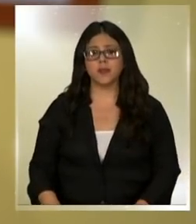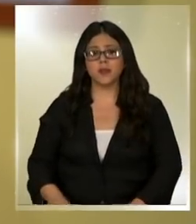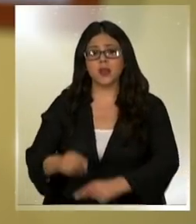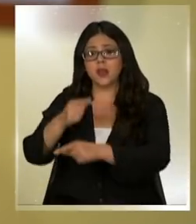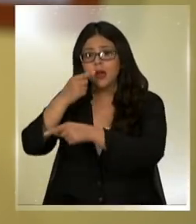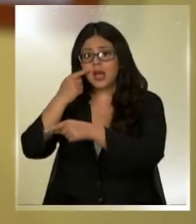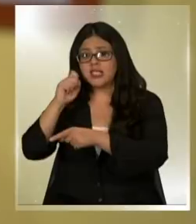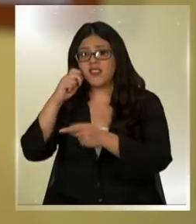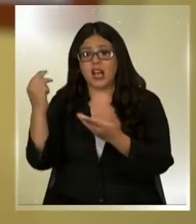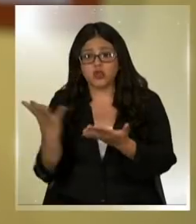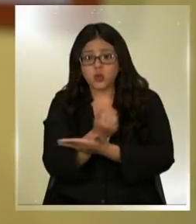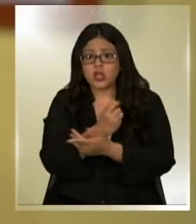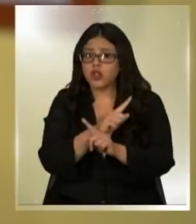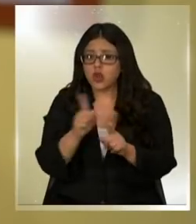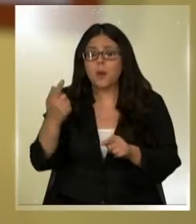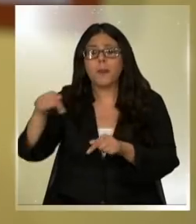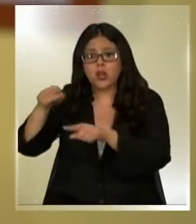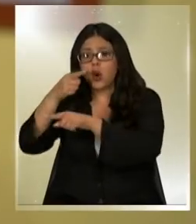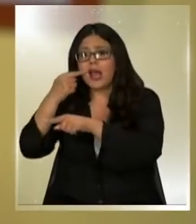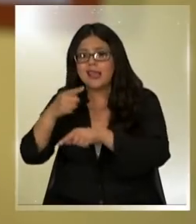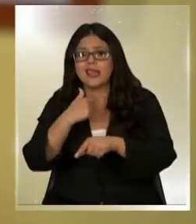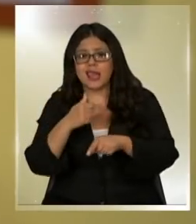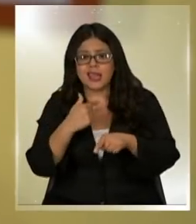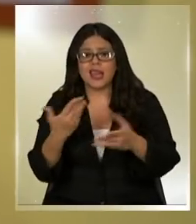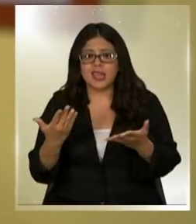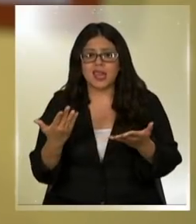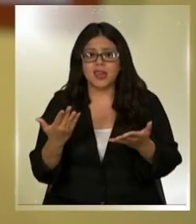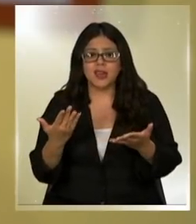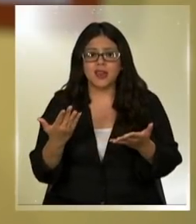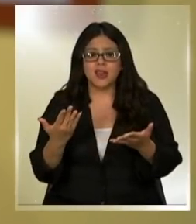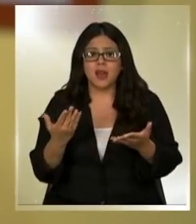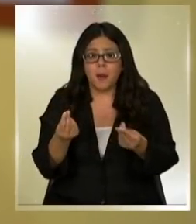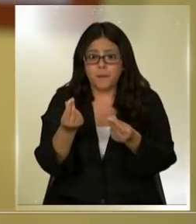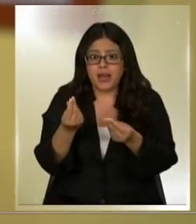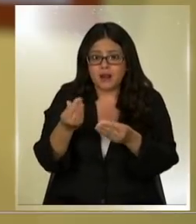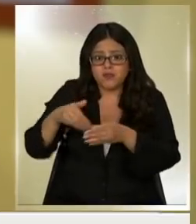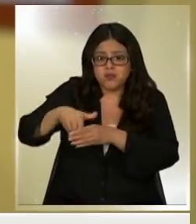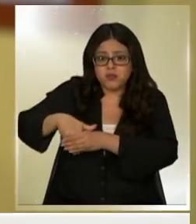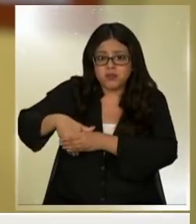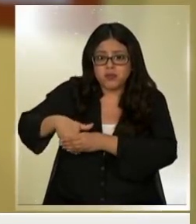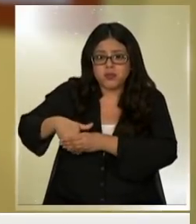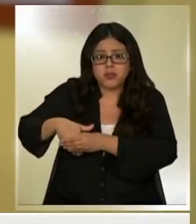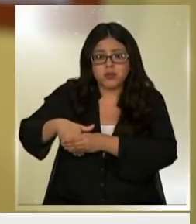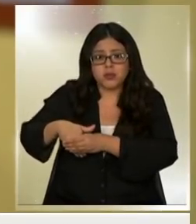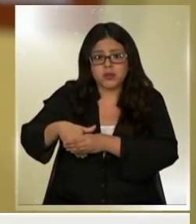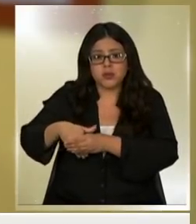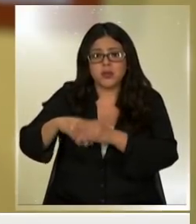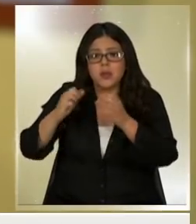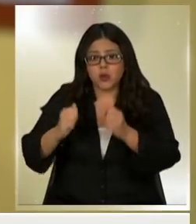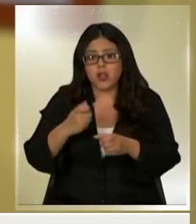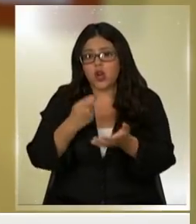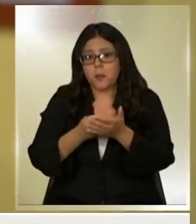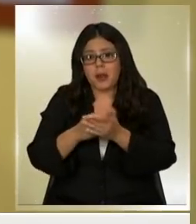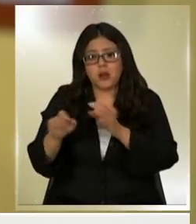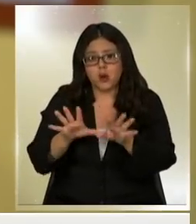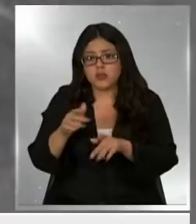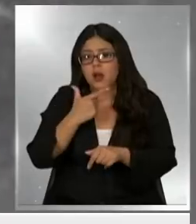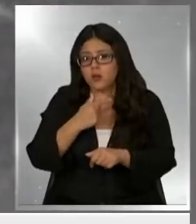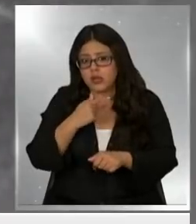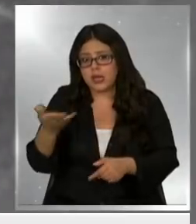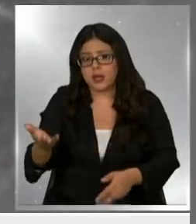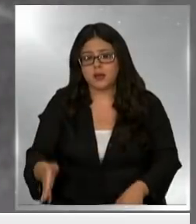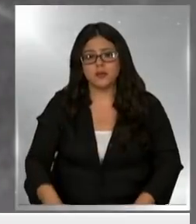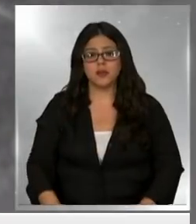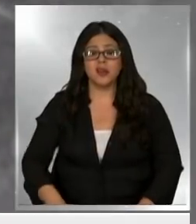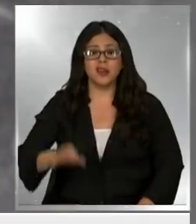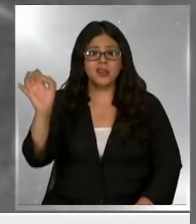gran sueldo, pero a él le acomodaba como para tener platito en el bolsillo y darse sus gustitos cuando él quisiera.